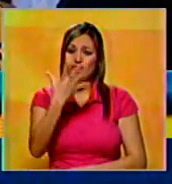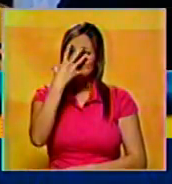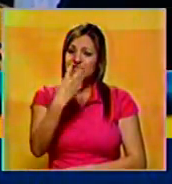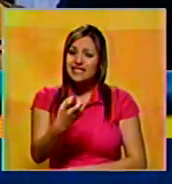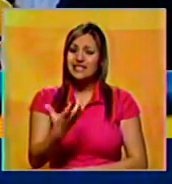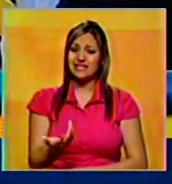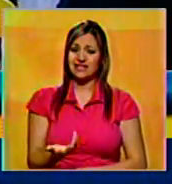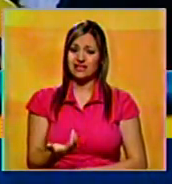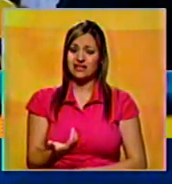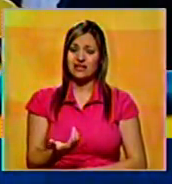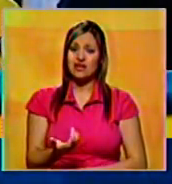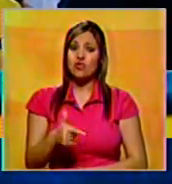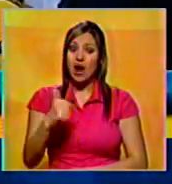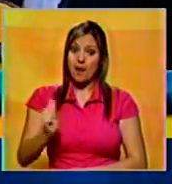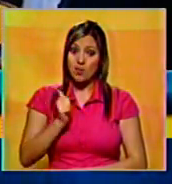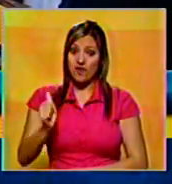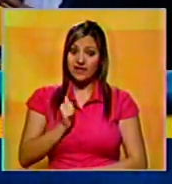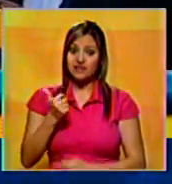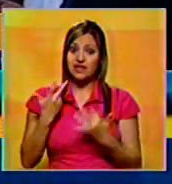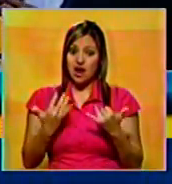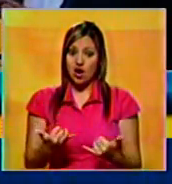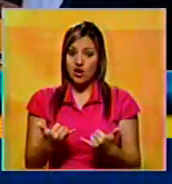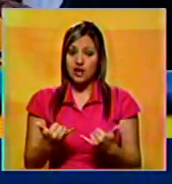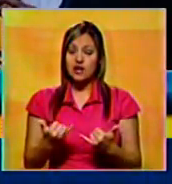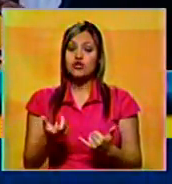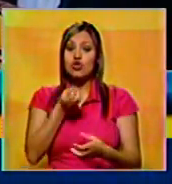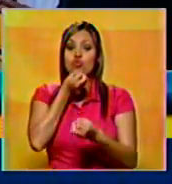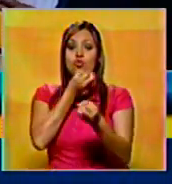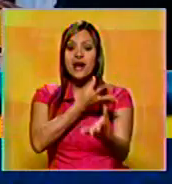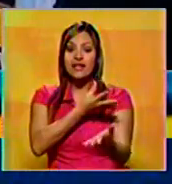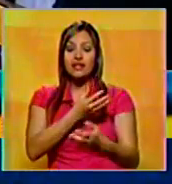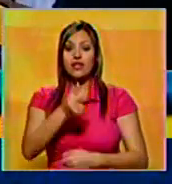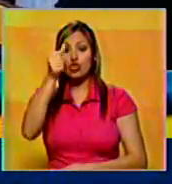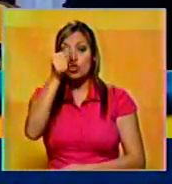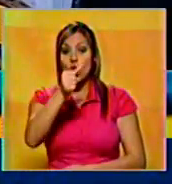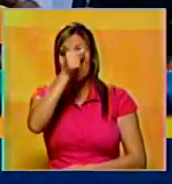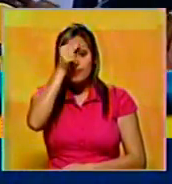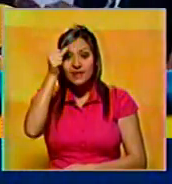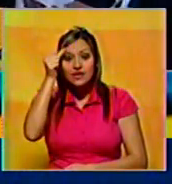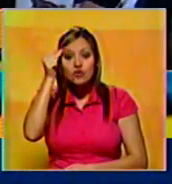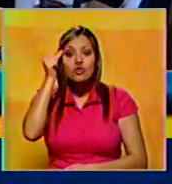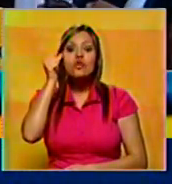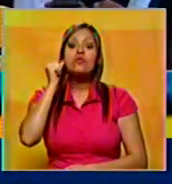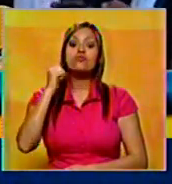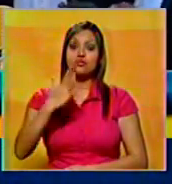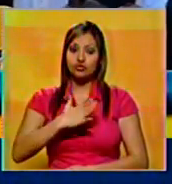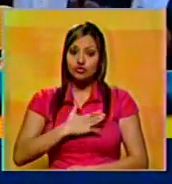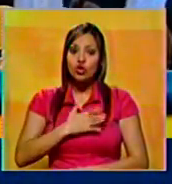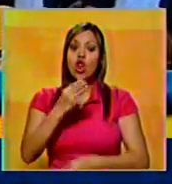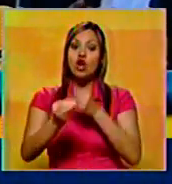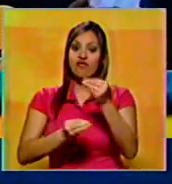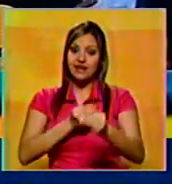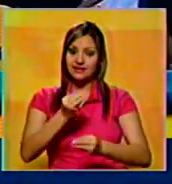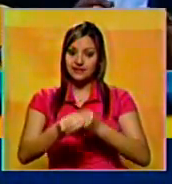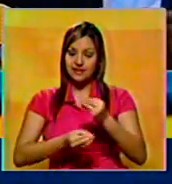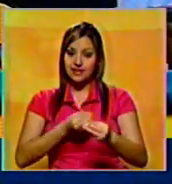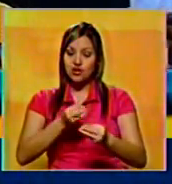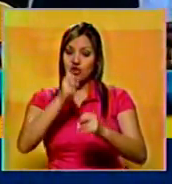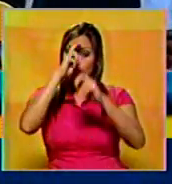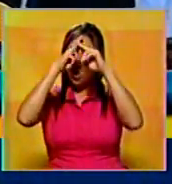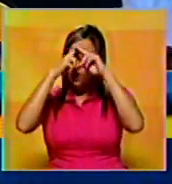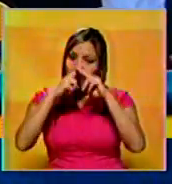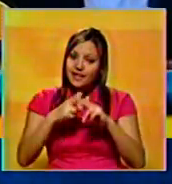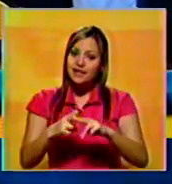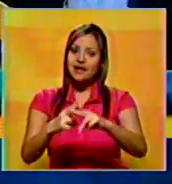tristes. Quiero aprovechar la oportunidad de comentar que el domingo estaremos haciendo un